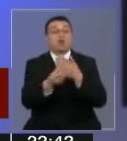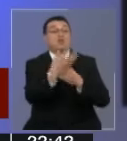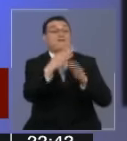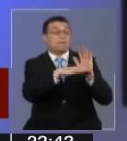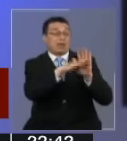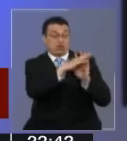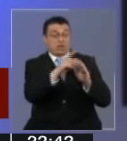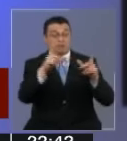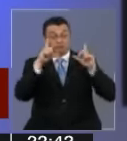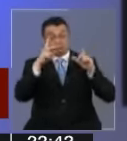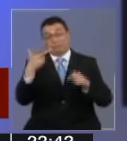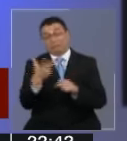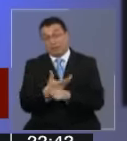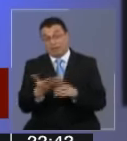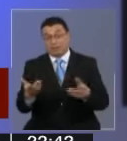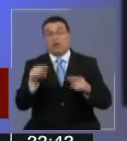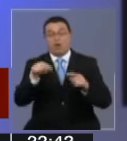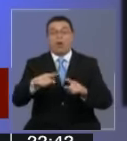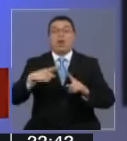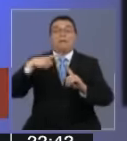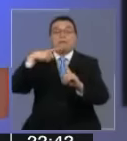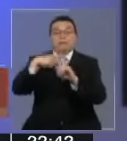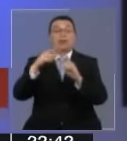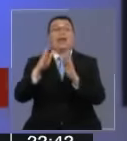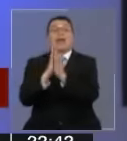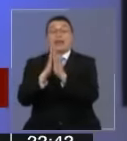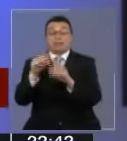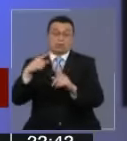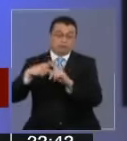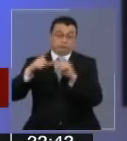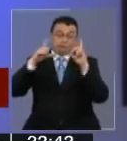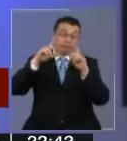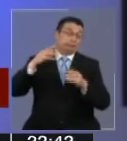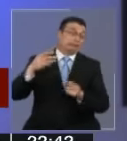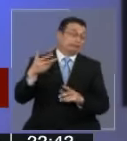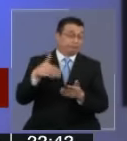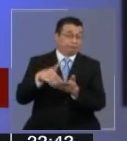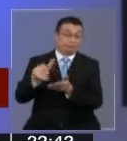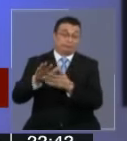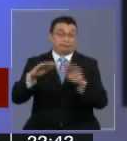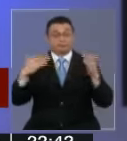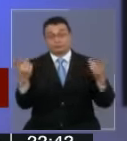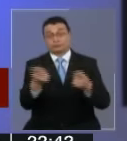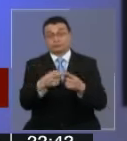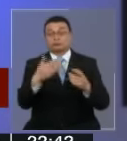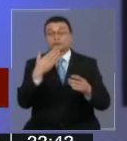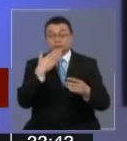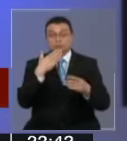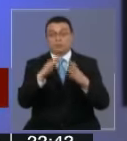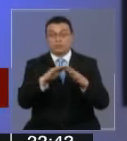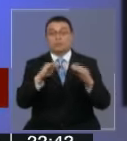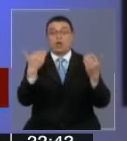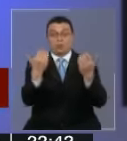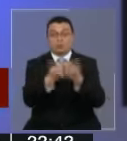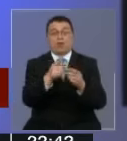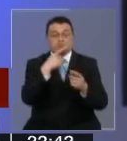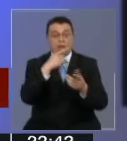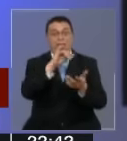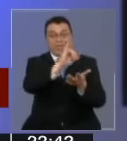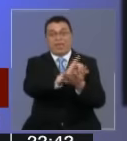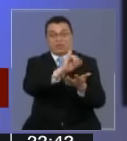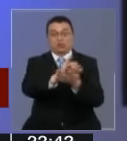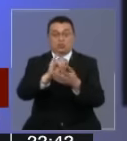mayoría, se va a sumar la caída de la Iglesia, viene la caída también del mundo. La caída en términos de los datos, de